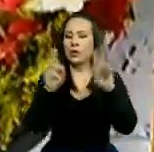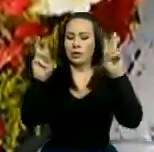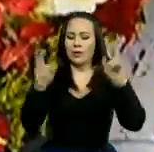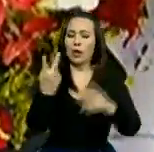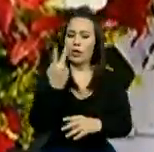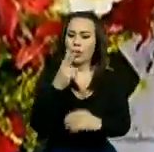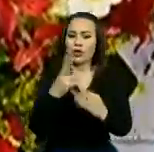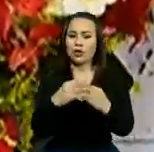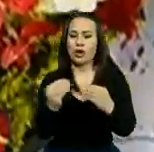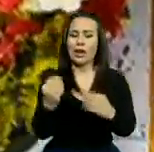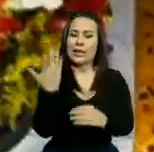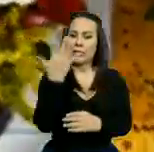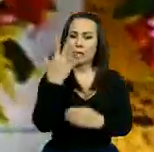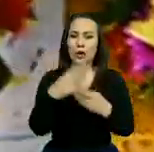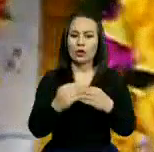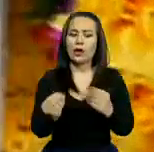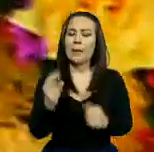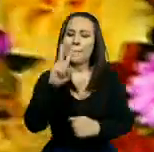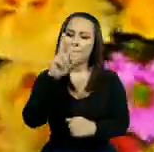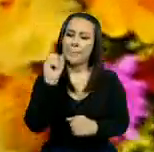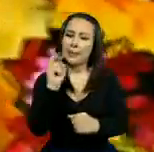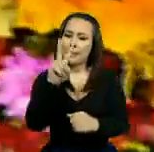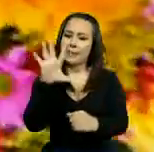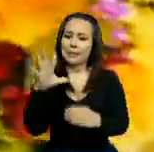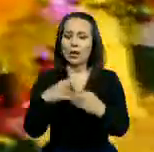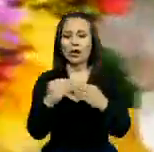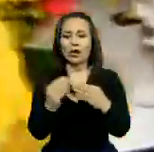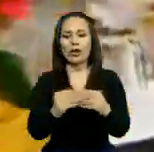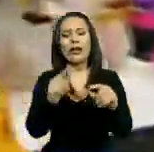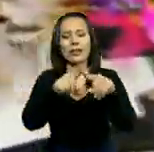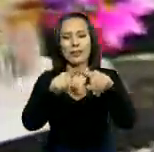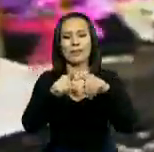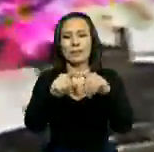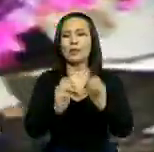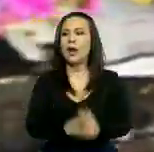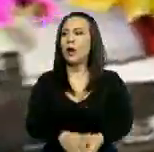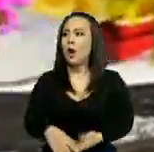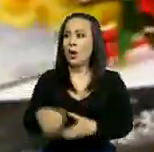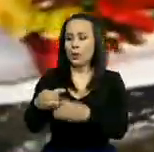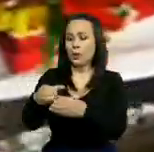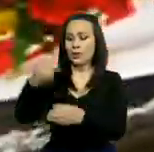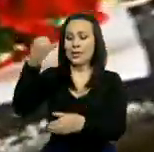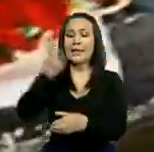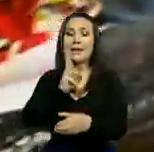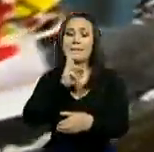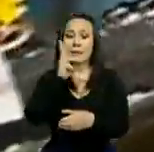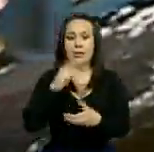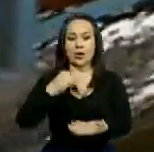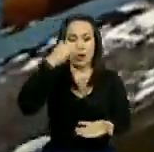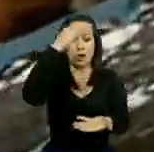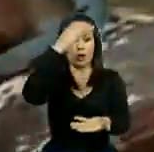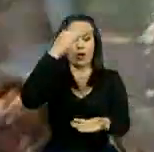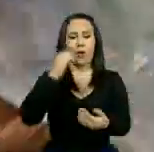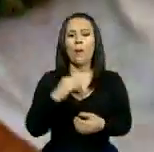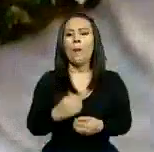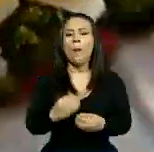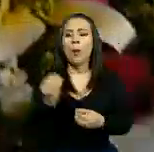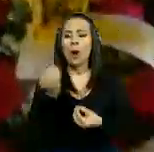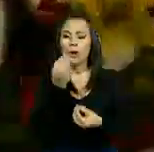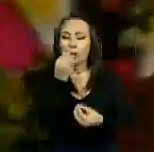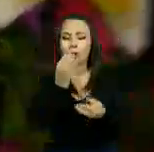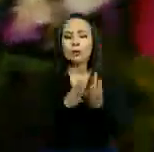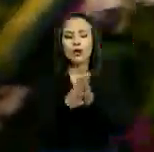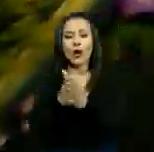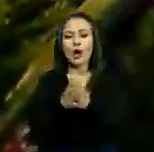de 5, de 10, de 15, de 20, de 25 y de 30. Sí, hay con botellas de vino, hay con peluches, con bombones. Gracias a Dios, sí,